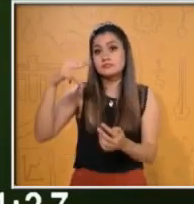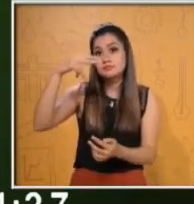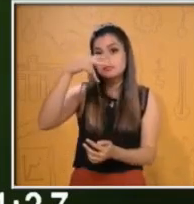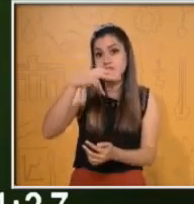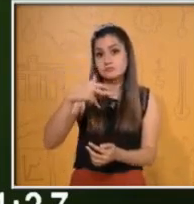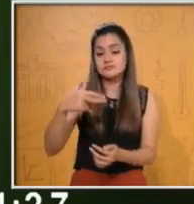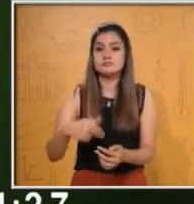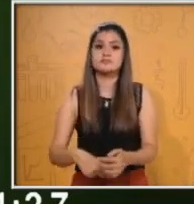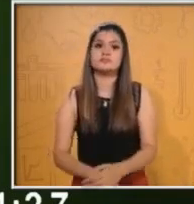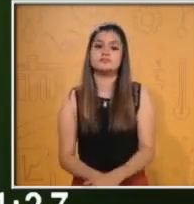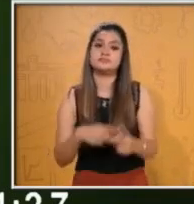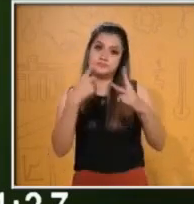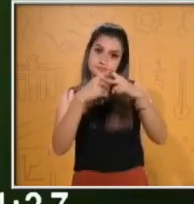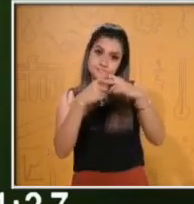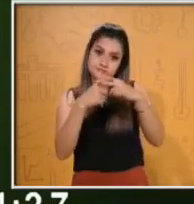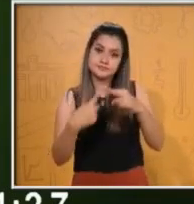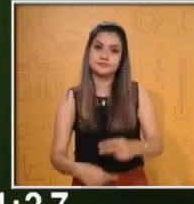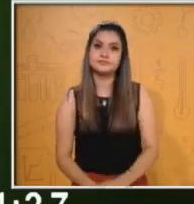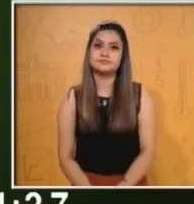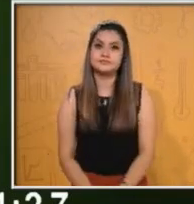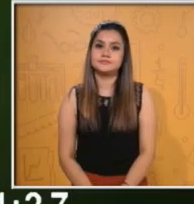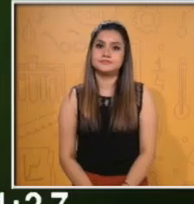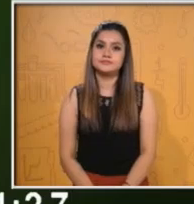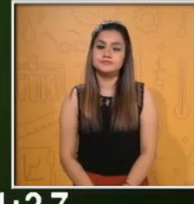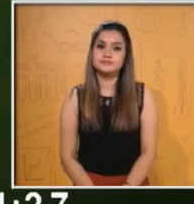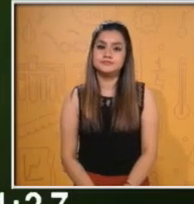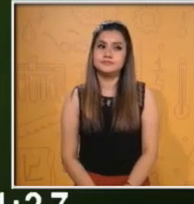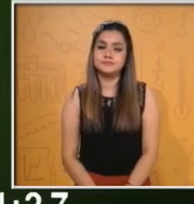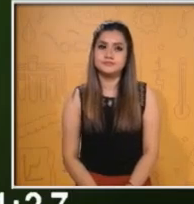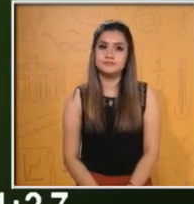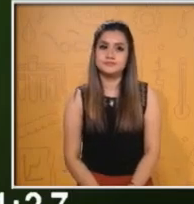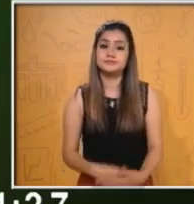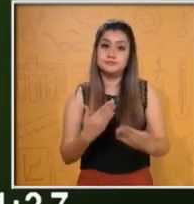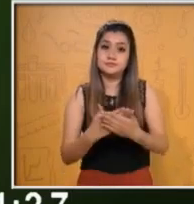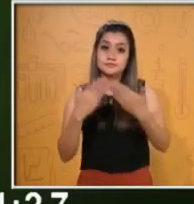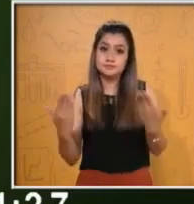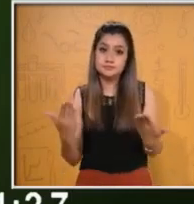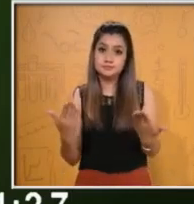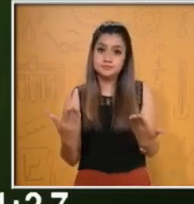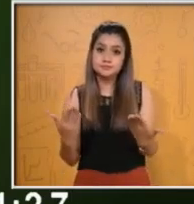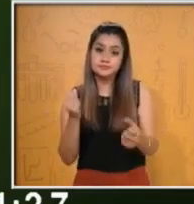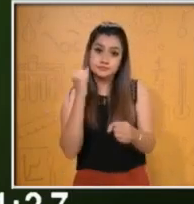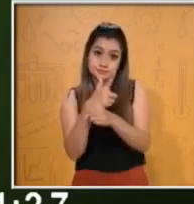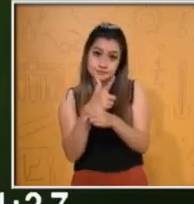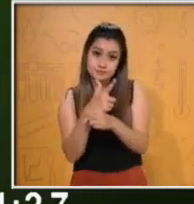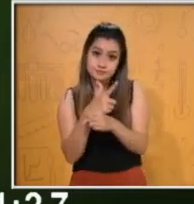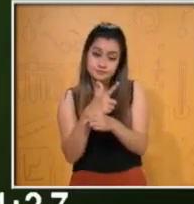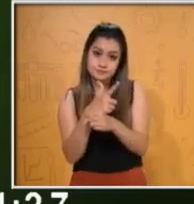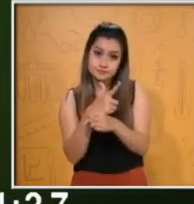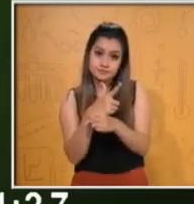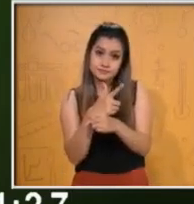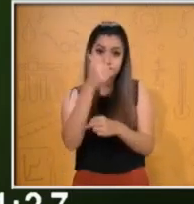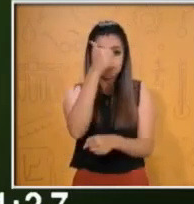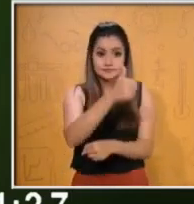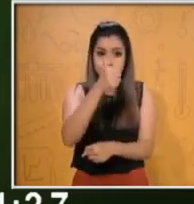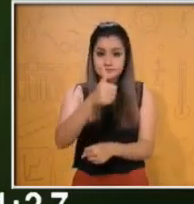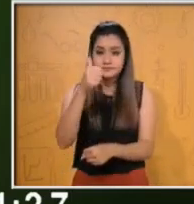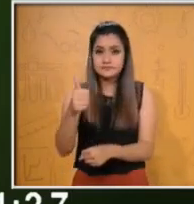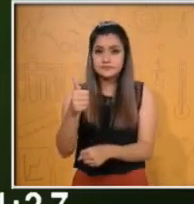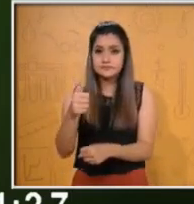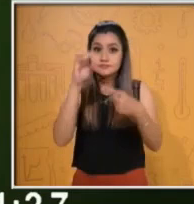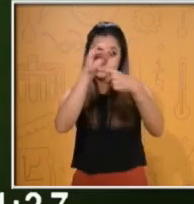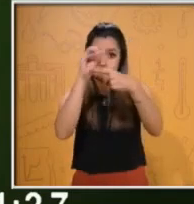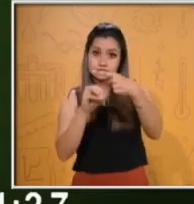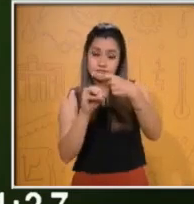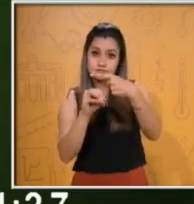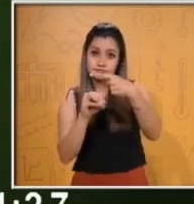de desafíos matemáticos. Y bueno, cuanto menos, ahora vas a encontrar para cada una de las siguientes